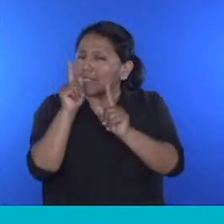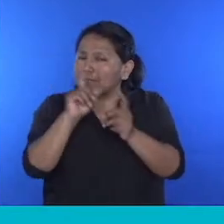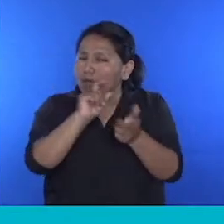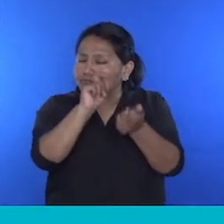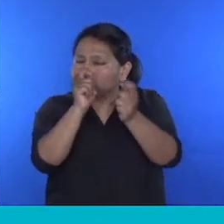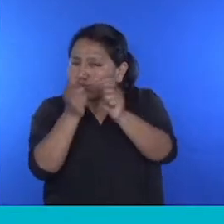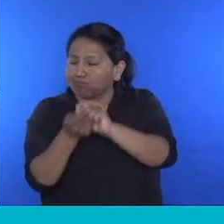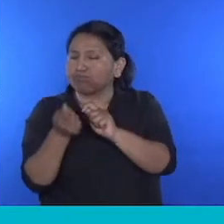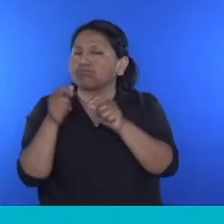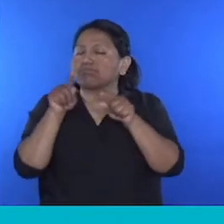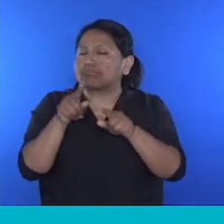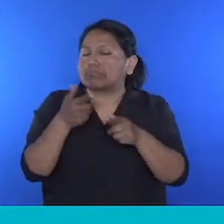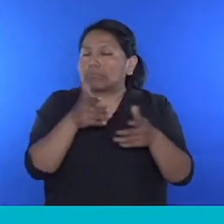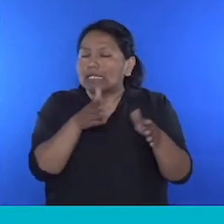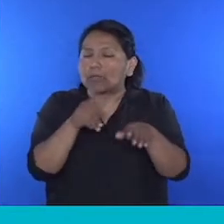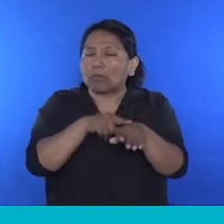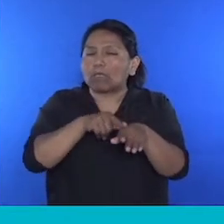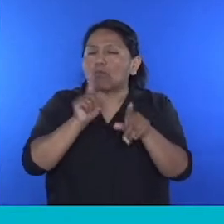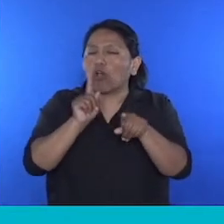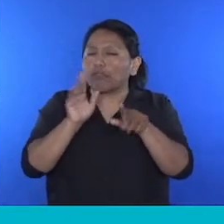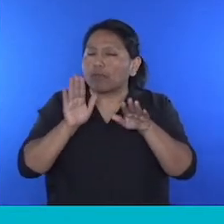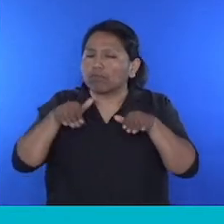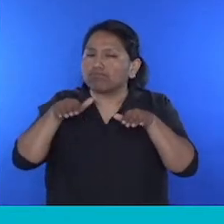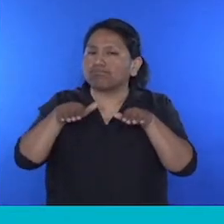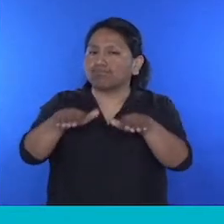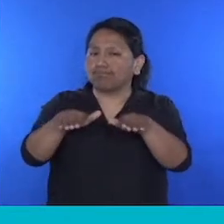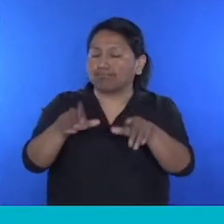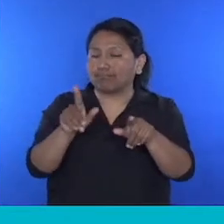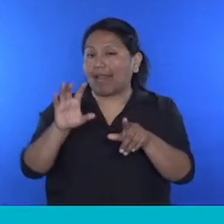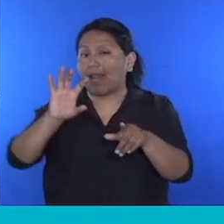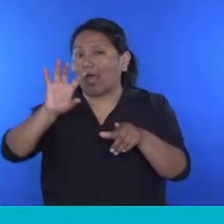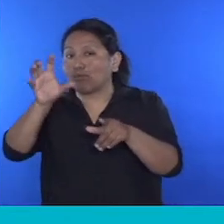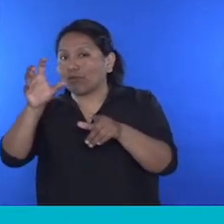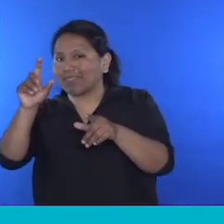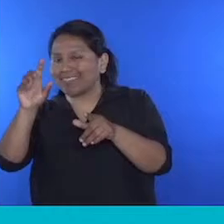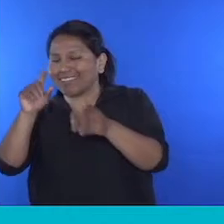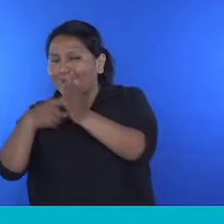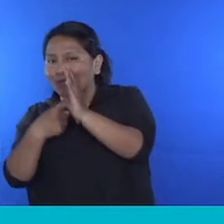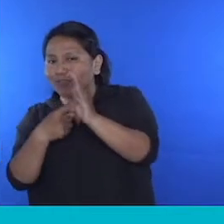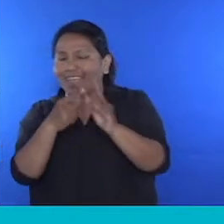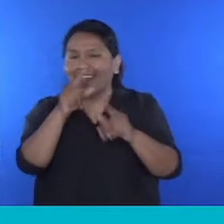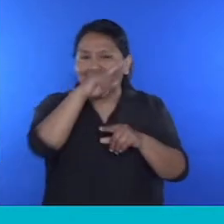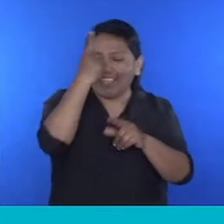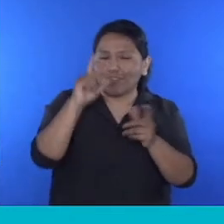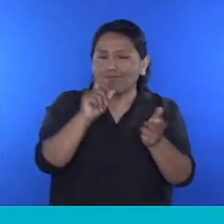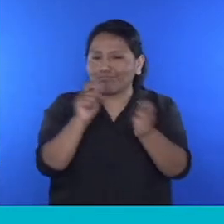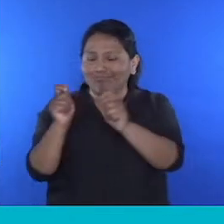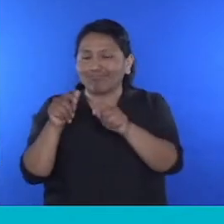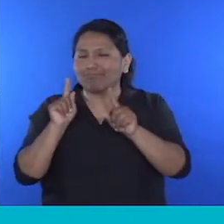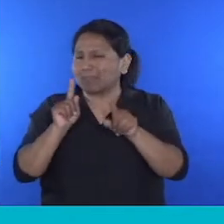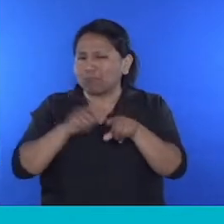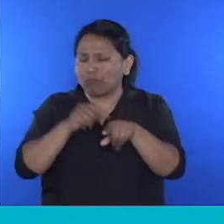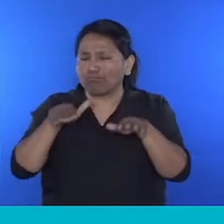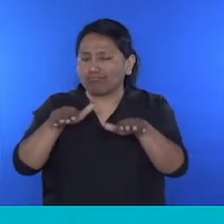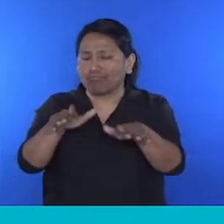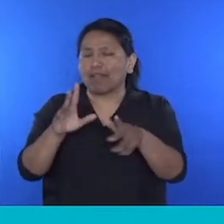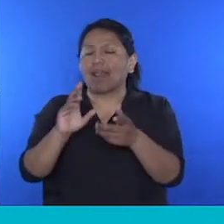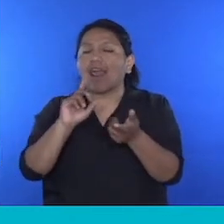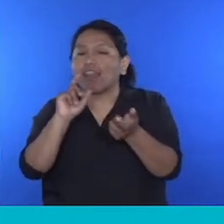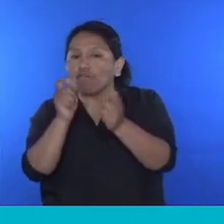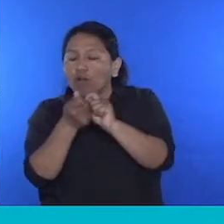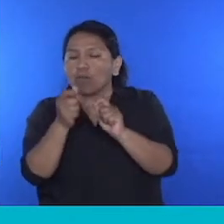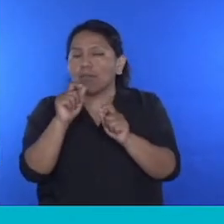funcionó casi en forma paralela a la de la Constitución de la Provincia de Buenos Aires, sancionando una reforma